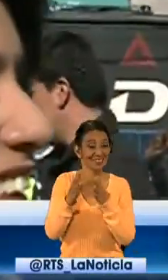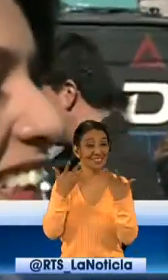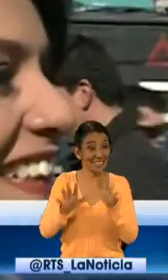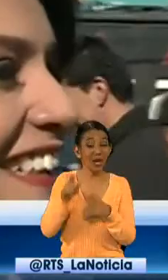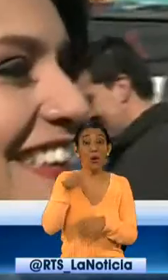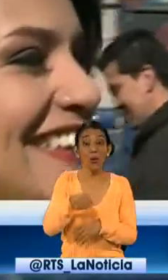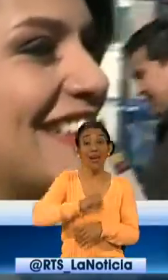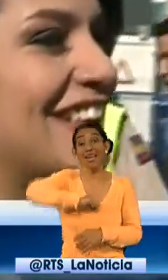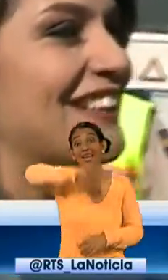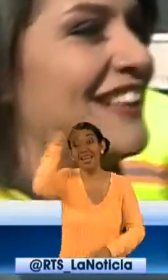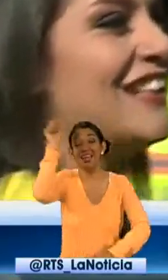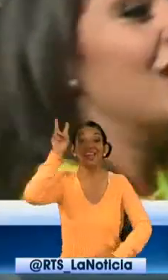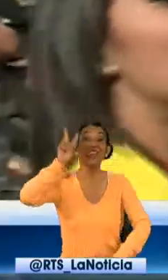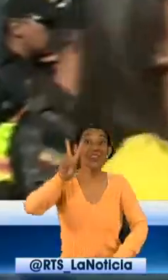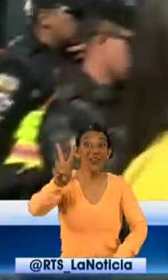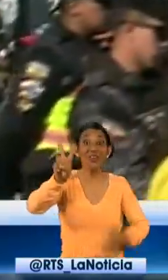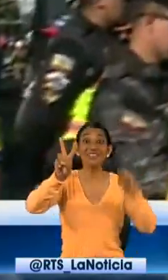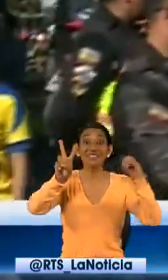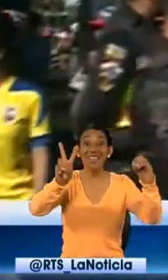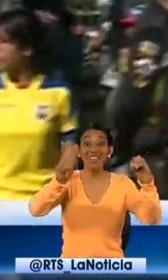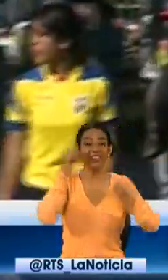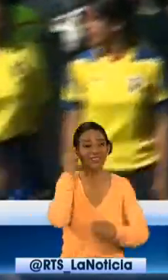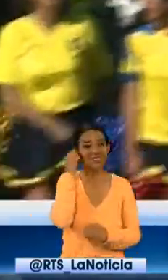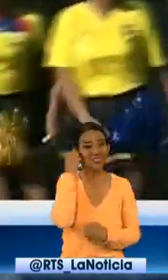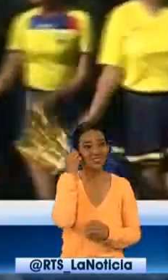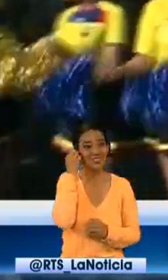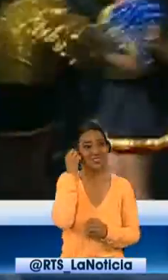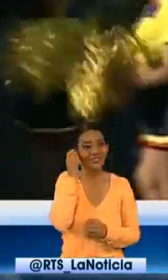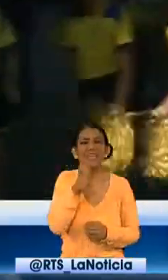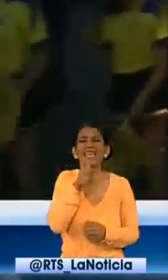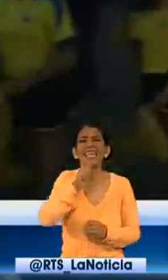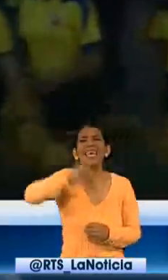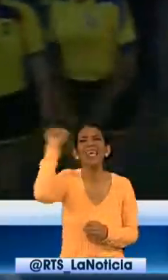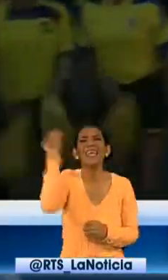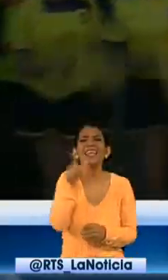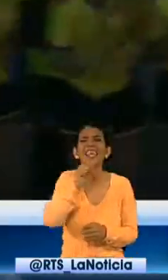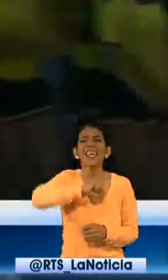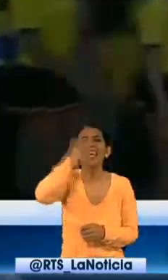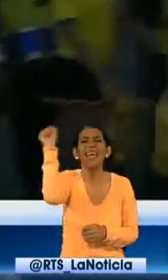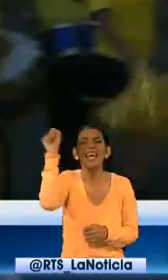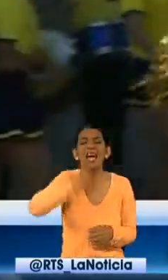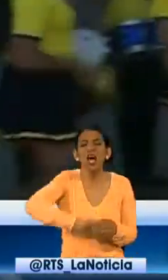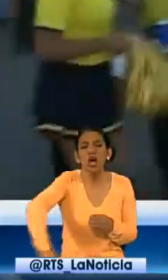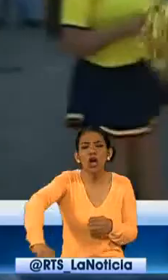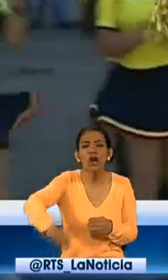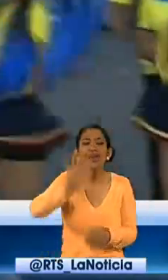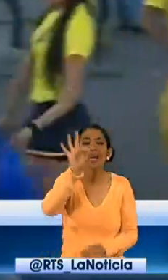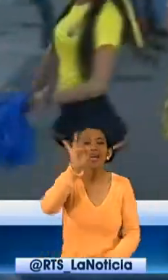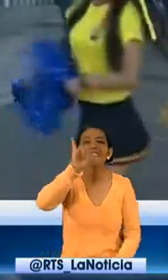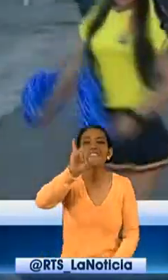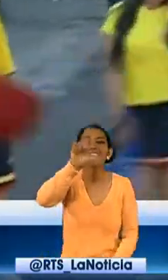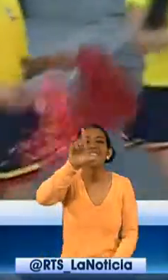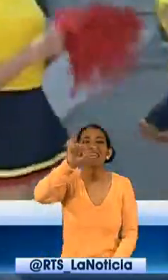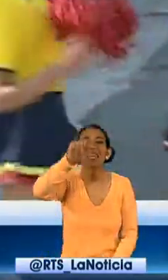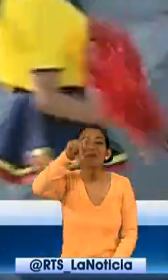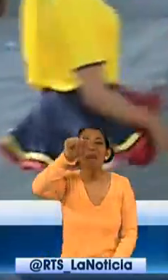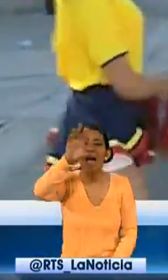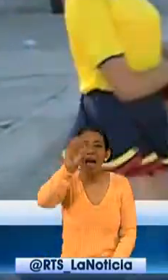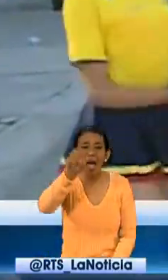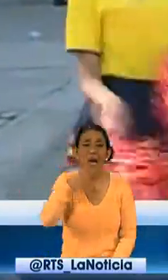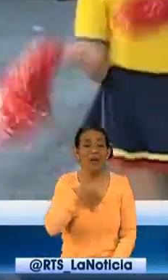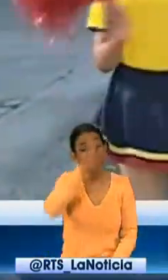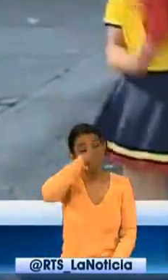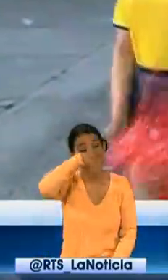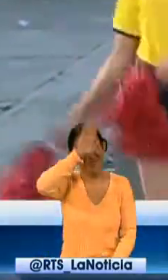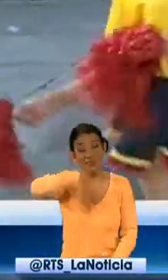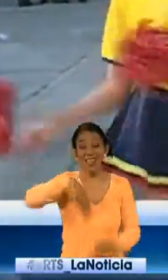ganar 2-0. 2-0, ¿y de quién va a ser el gol, Paquito? De Filipao. Así que vengan, vecinos y vecinas, les esperamos en